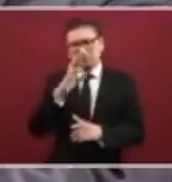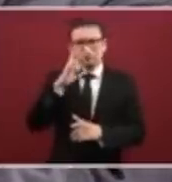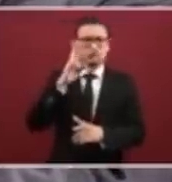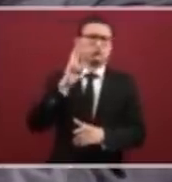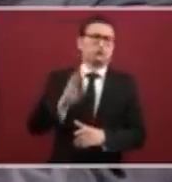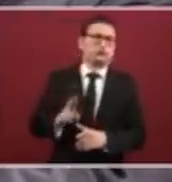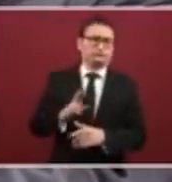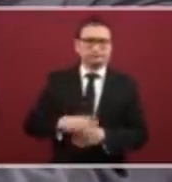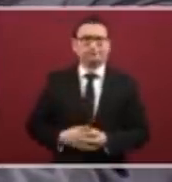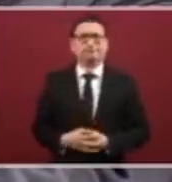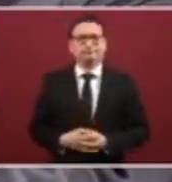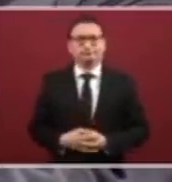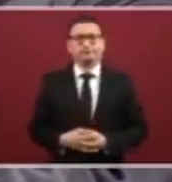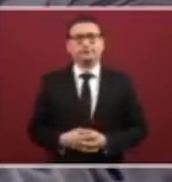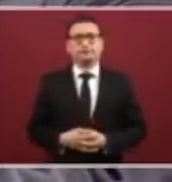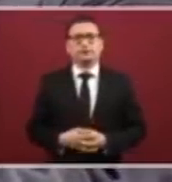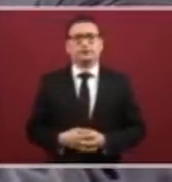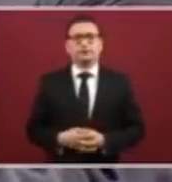Afortunadamente